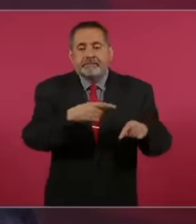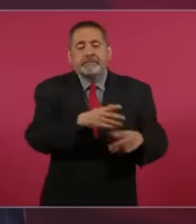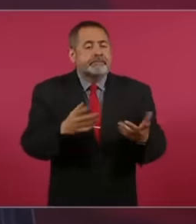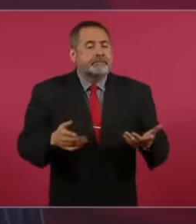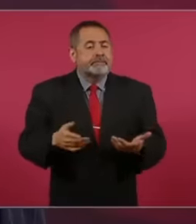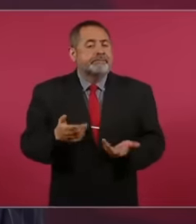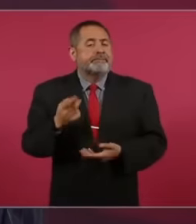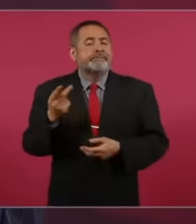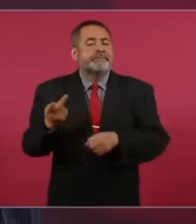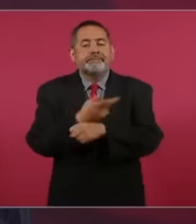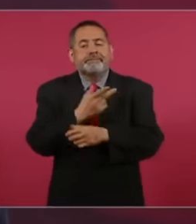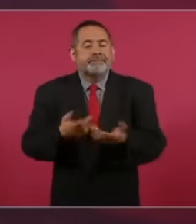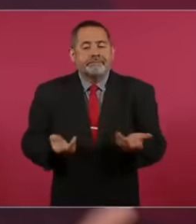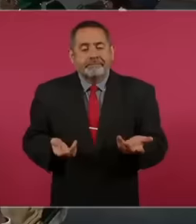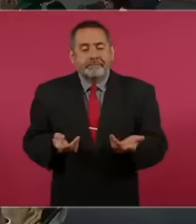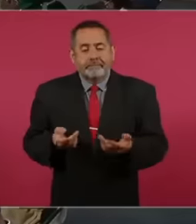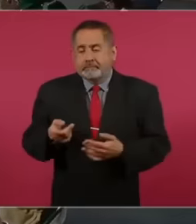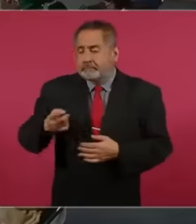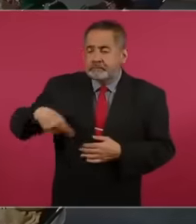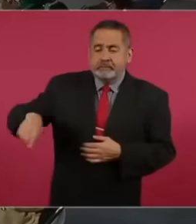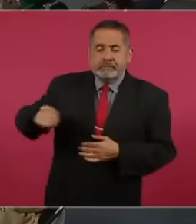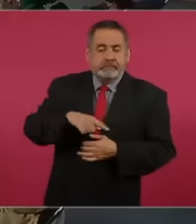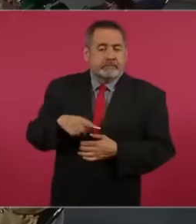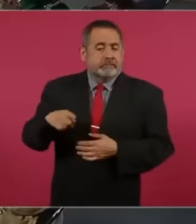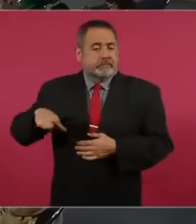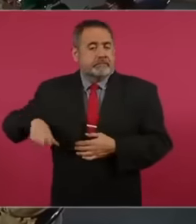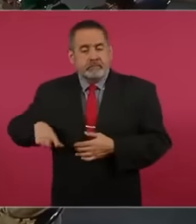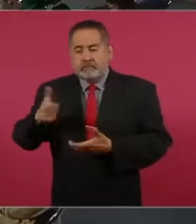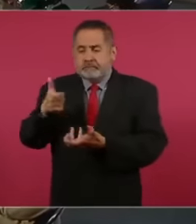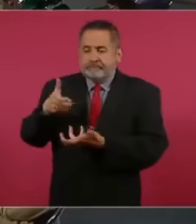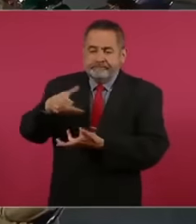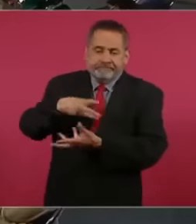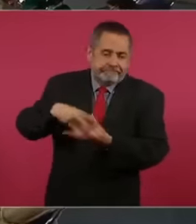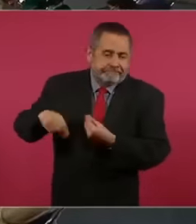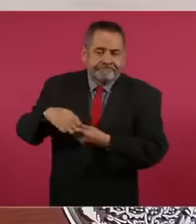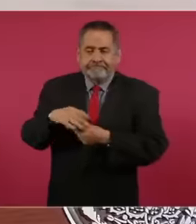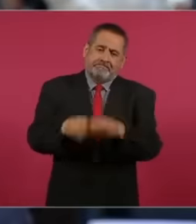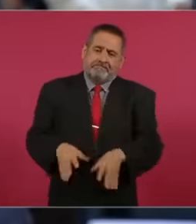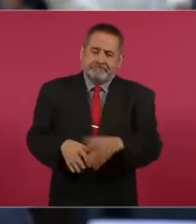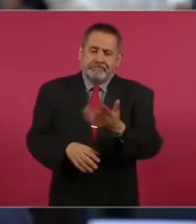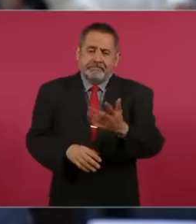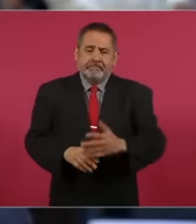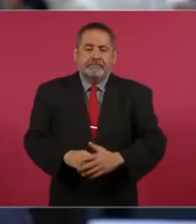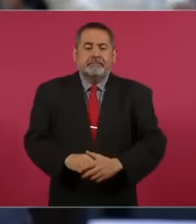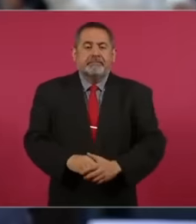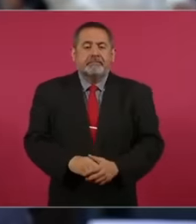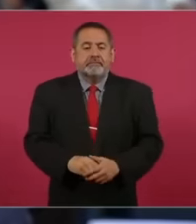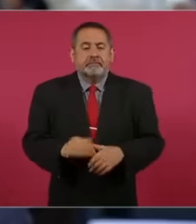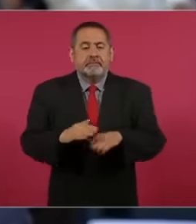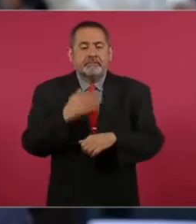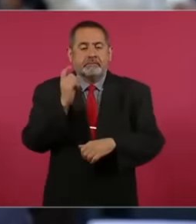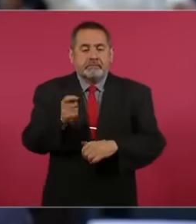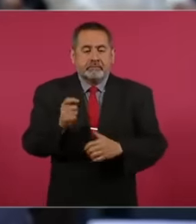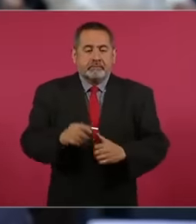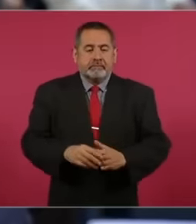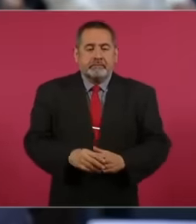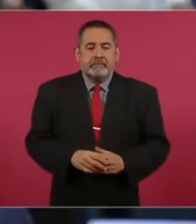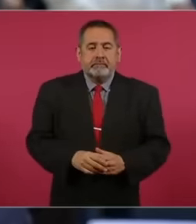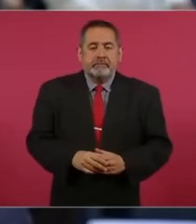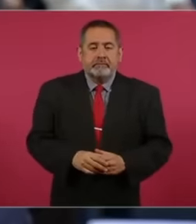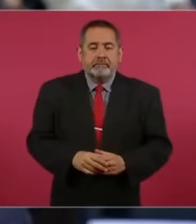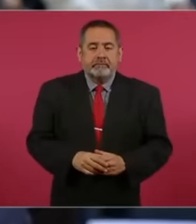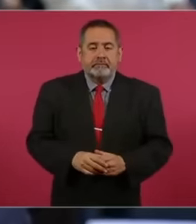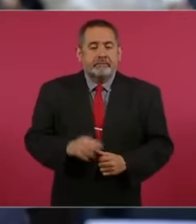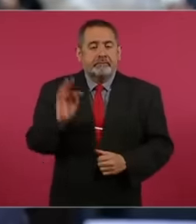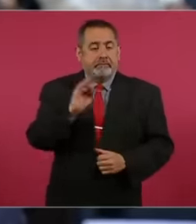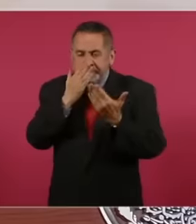entonces se debilitaba la hacienda pública, no había